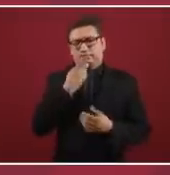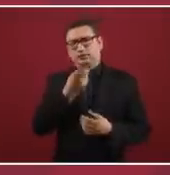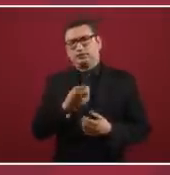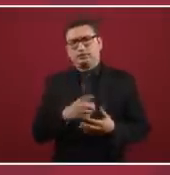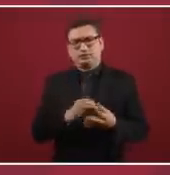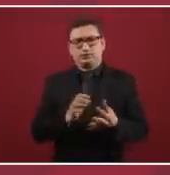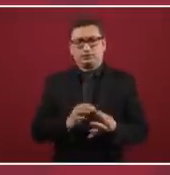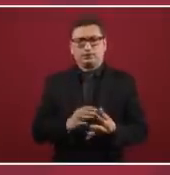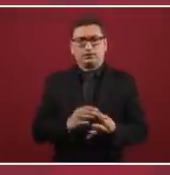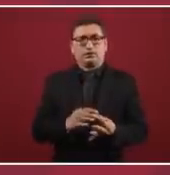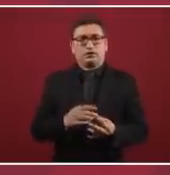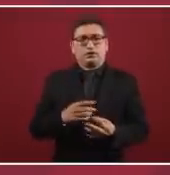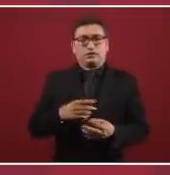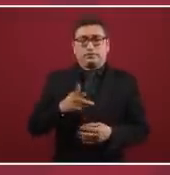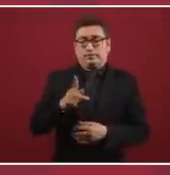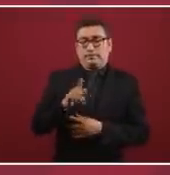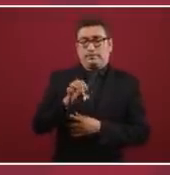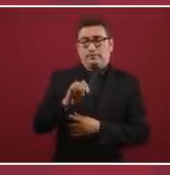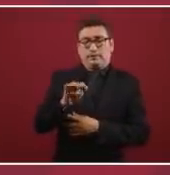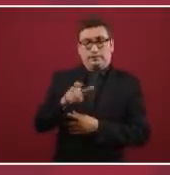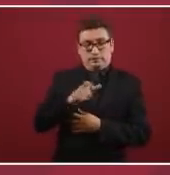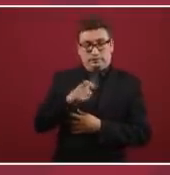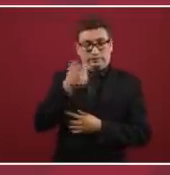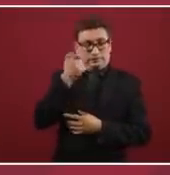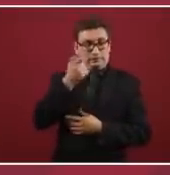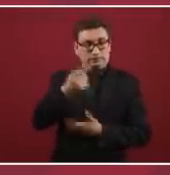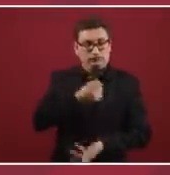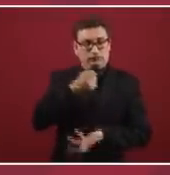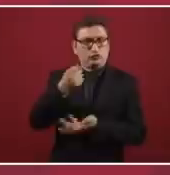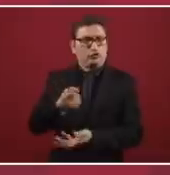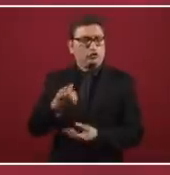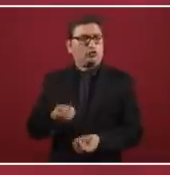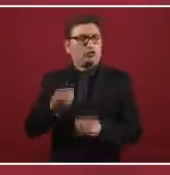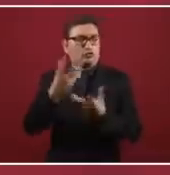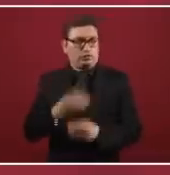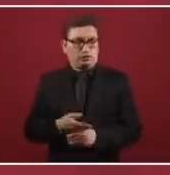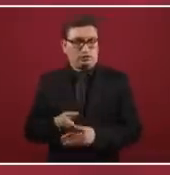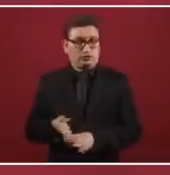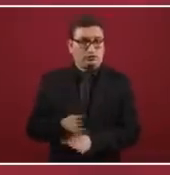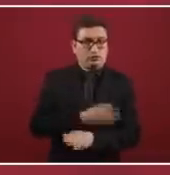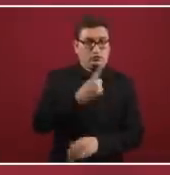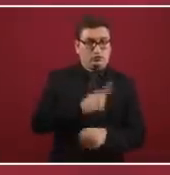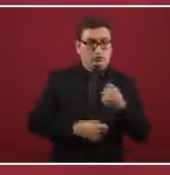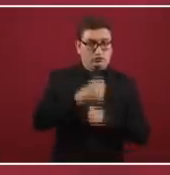ha significado la inversión en Pemex en comparación con el año pasado?